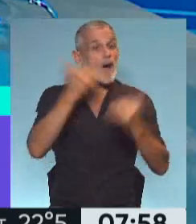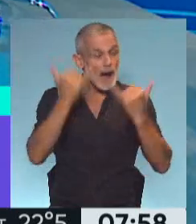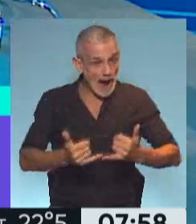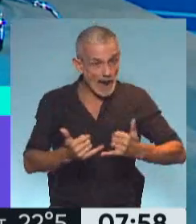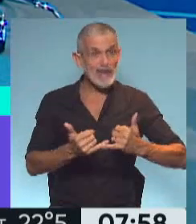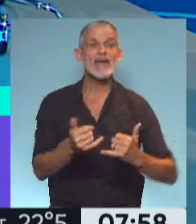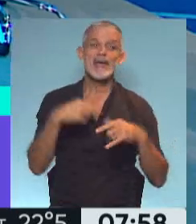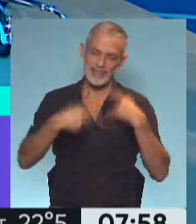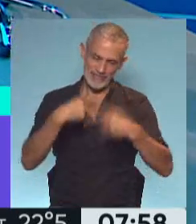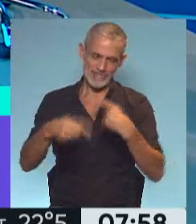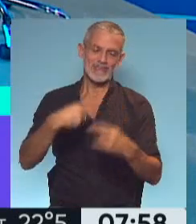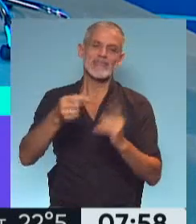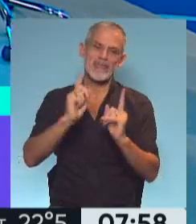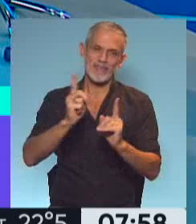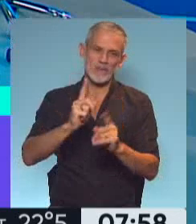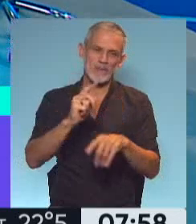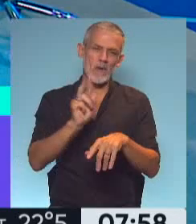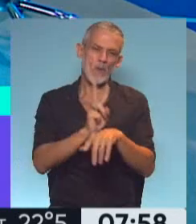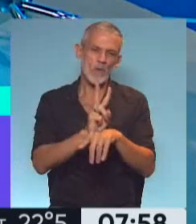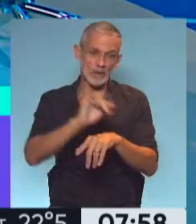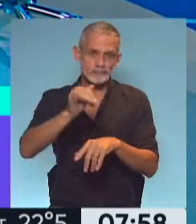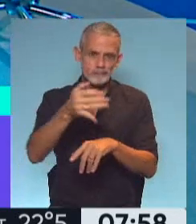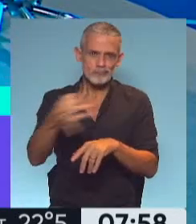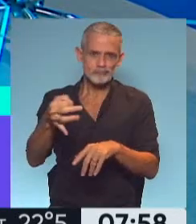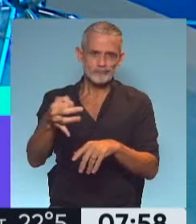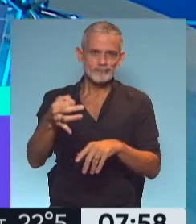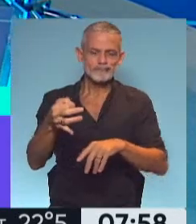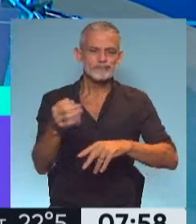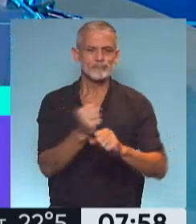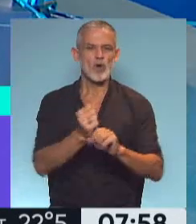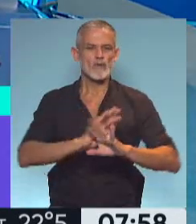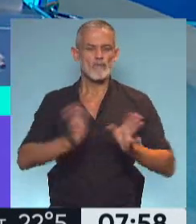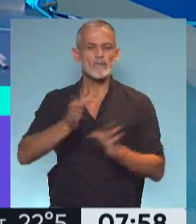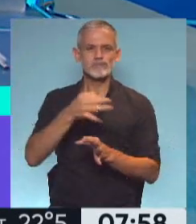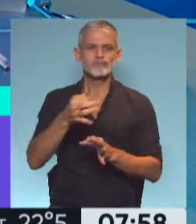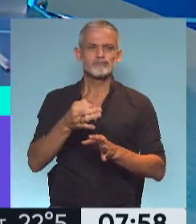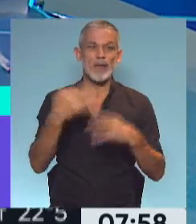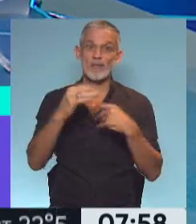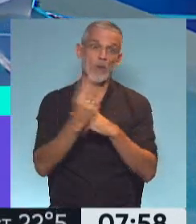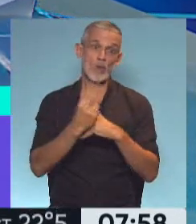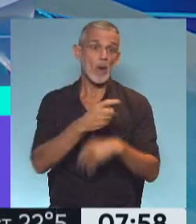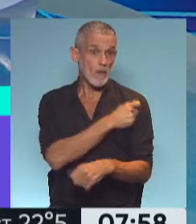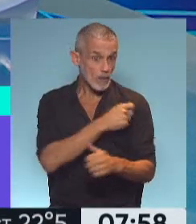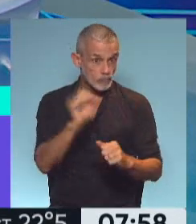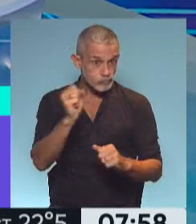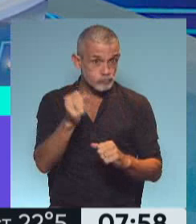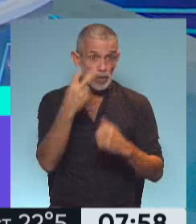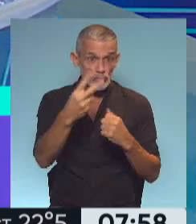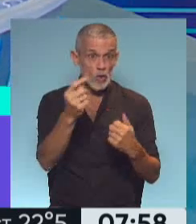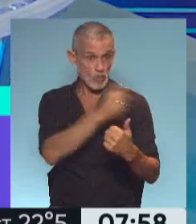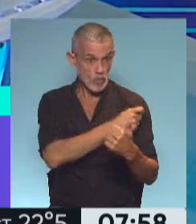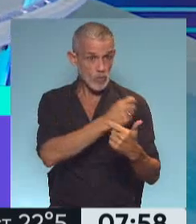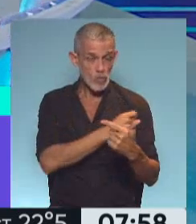vacunados, seguir cuidándose. Exactamente, exactamente. Esto lo que hace es ratificar la necesidad de cuidarnos a pesar de tener las 2 dosis